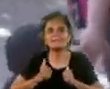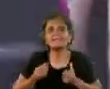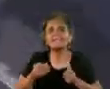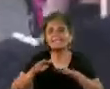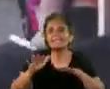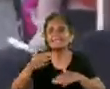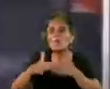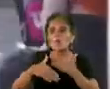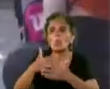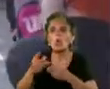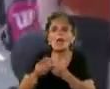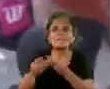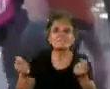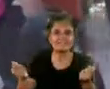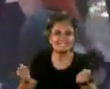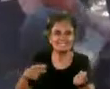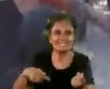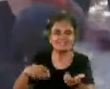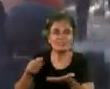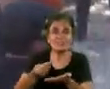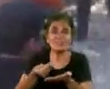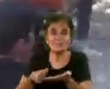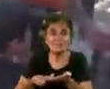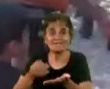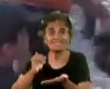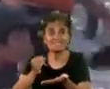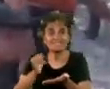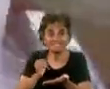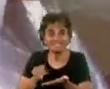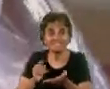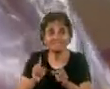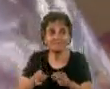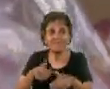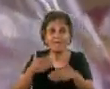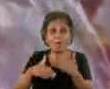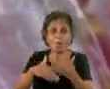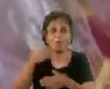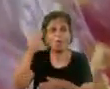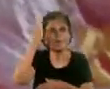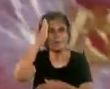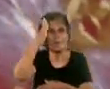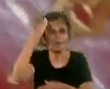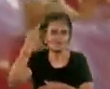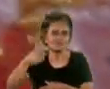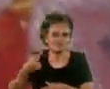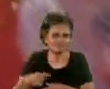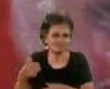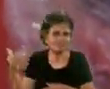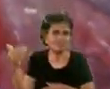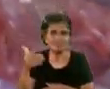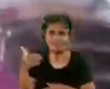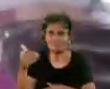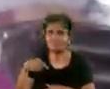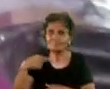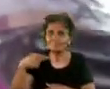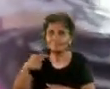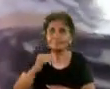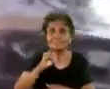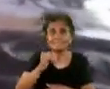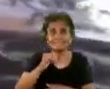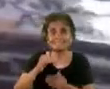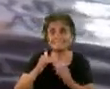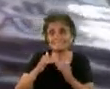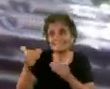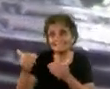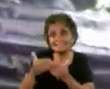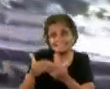Ajá. ¿Están dibujando? Sí, algo así, están jugando juegos de memoria y esas cosas. ¿Y vienen regularmente al parque? Sí, somos asiduos porque somos